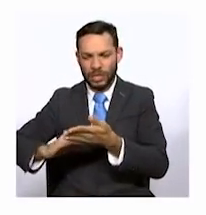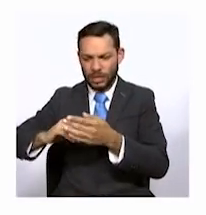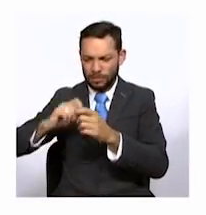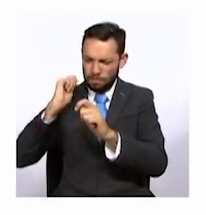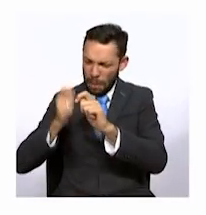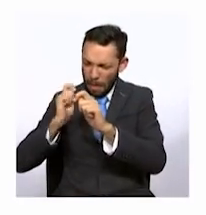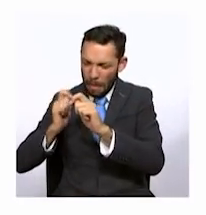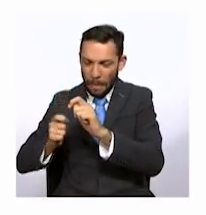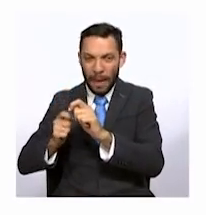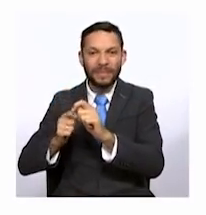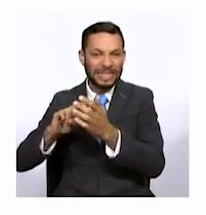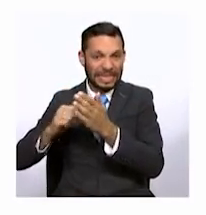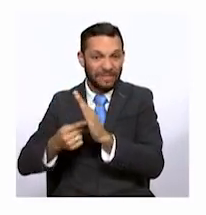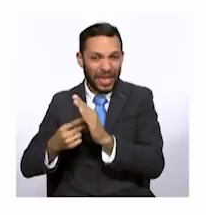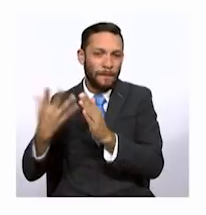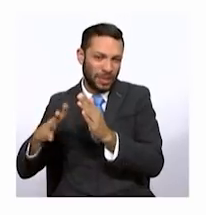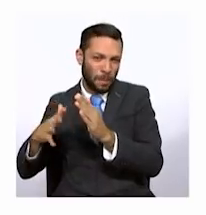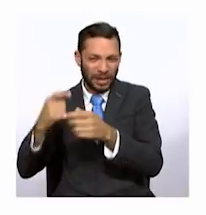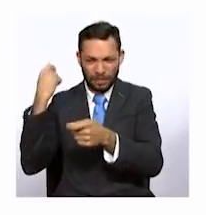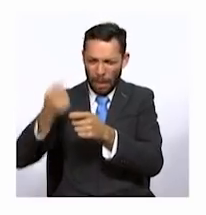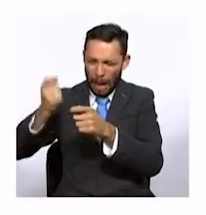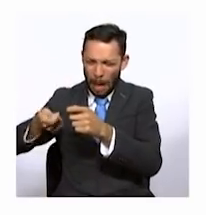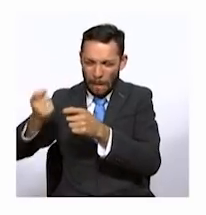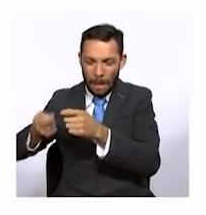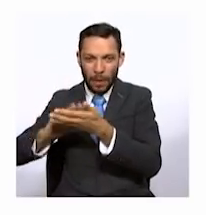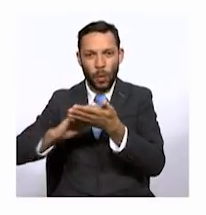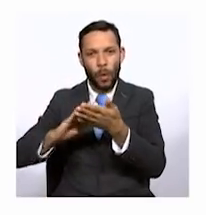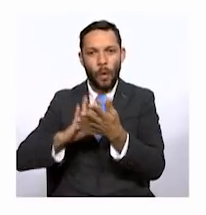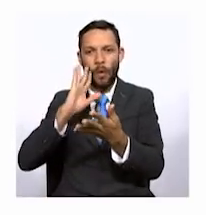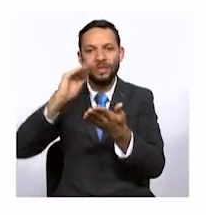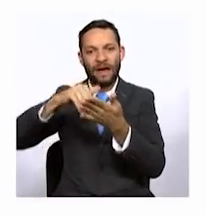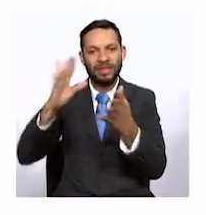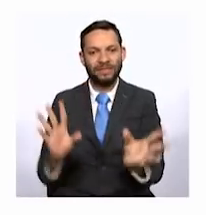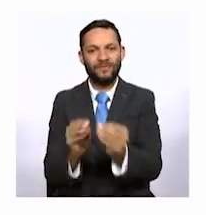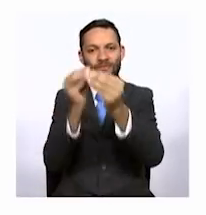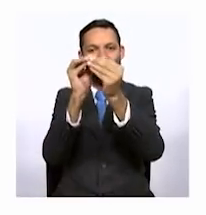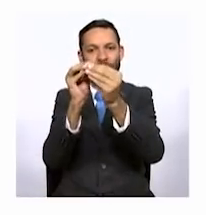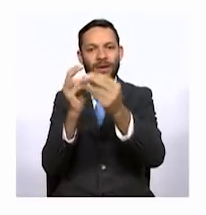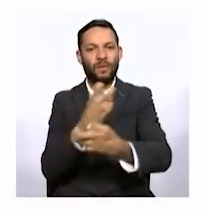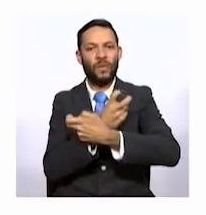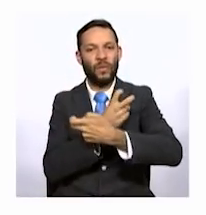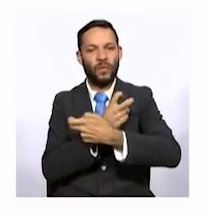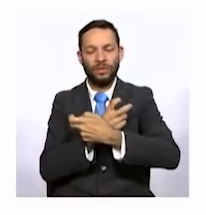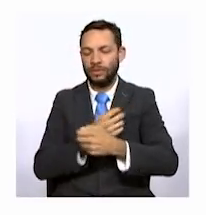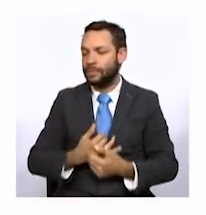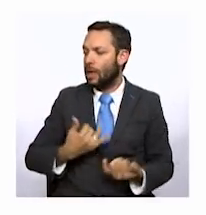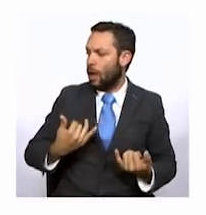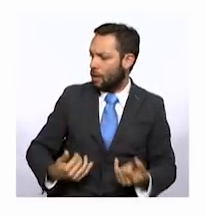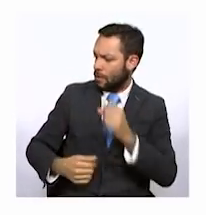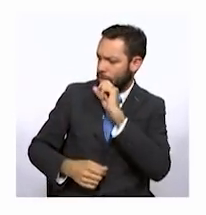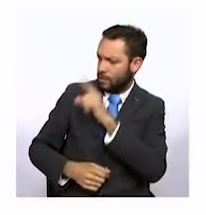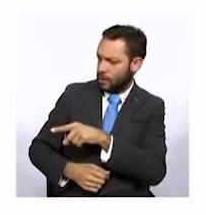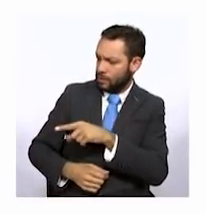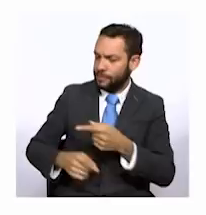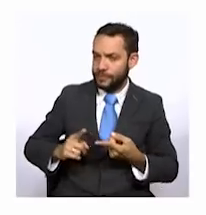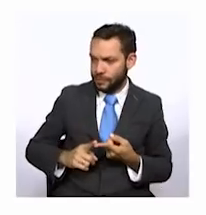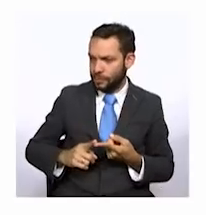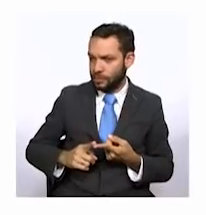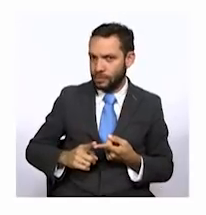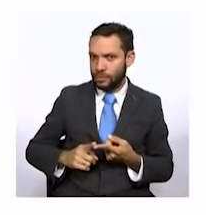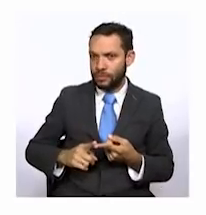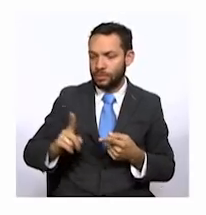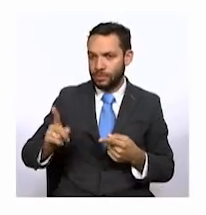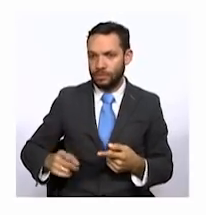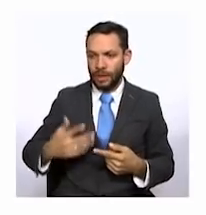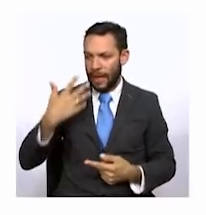de lesiones o de fracturas. Bueno, y entonces ustedes muchas veces los refiere el